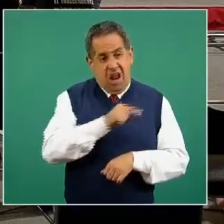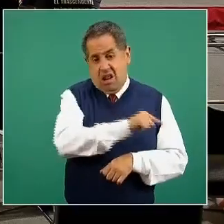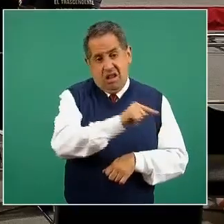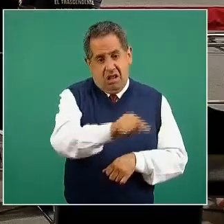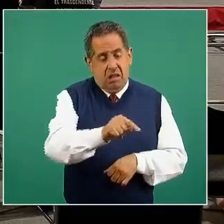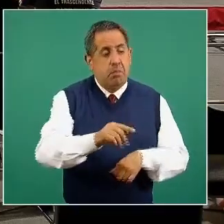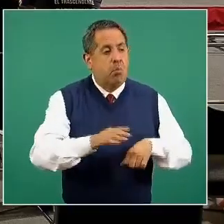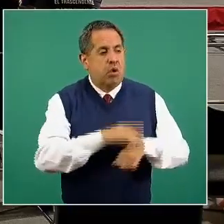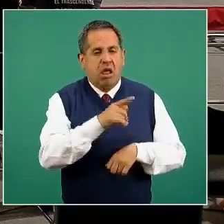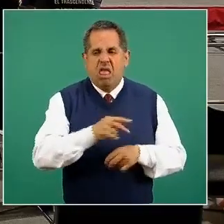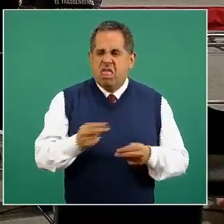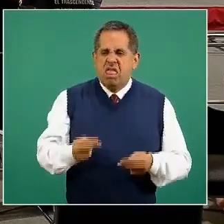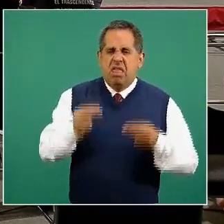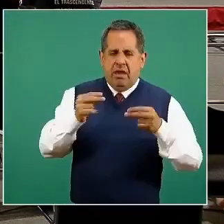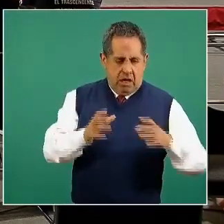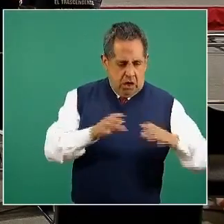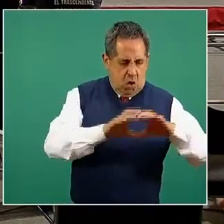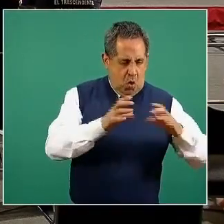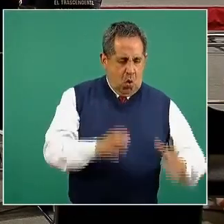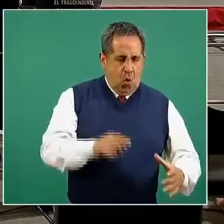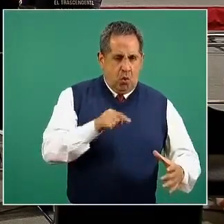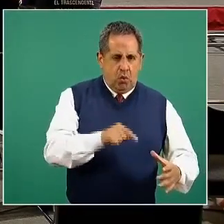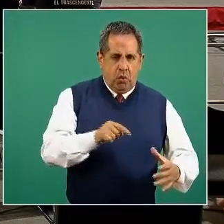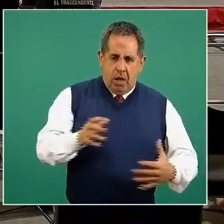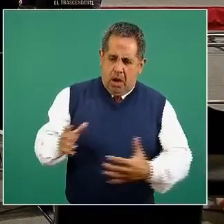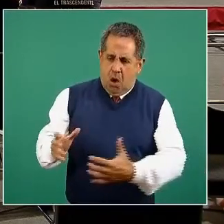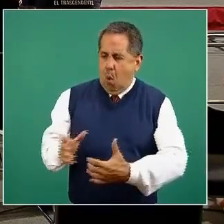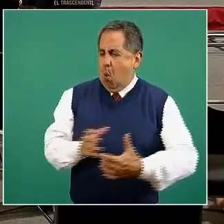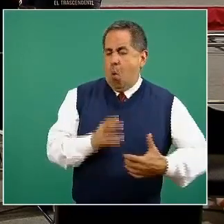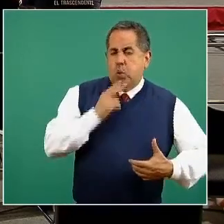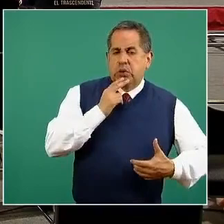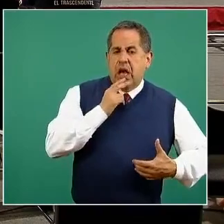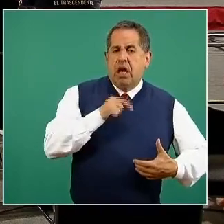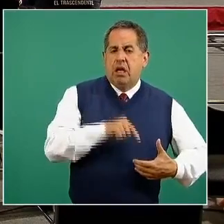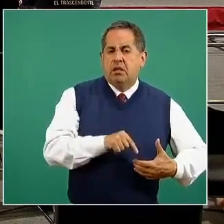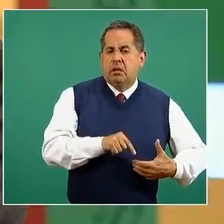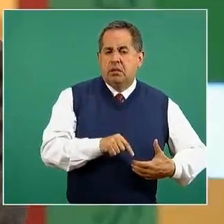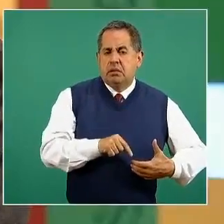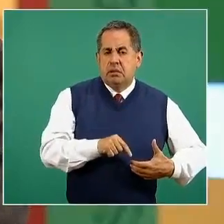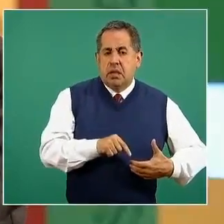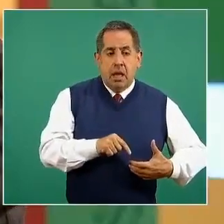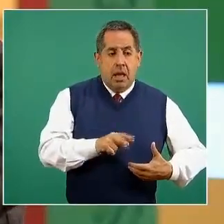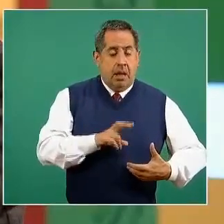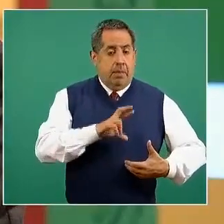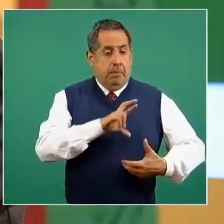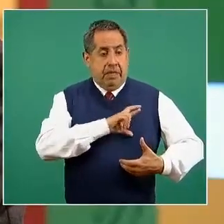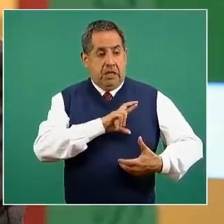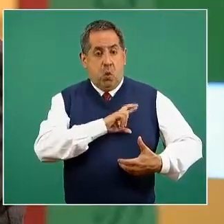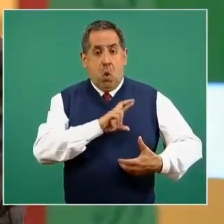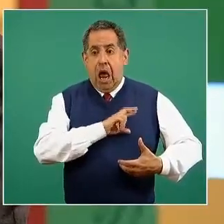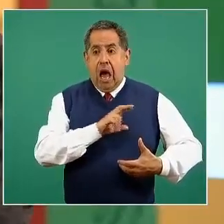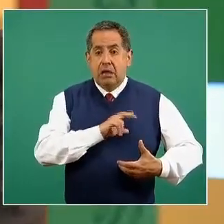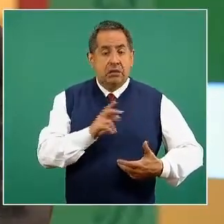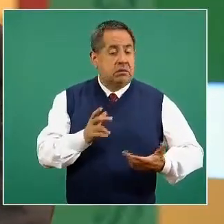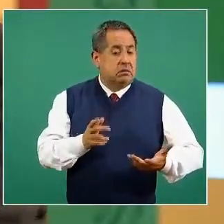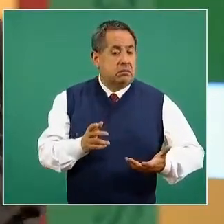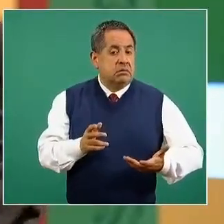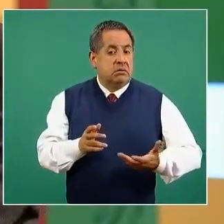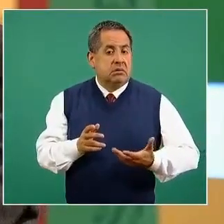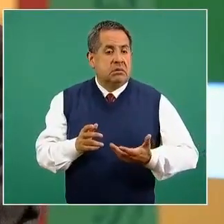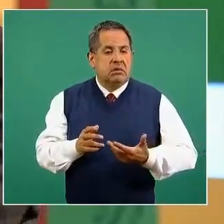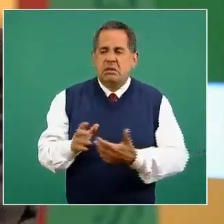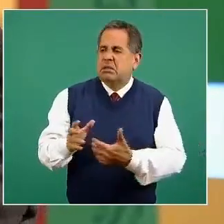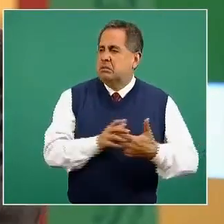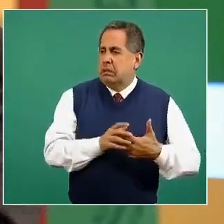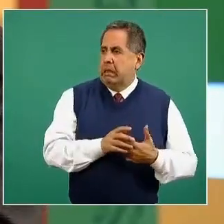que reutilizan los tanques, los acaparan, y son personas particulares, no son entidades comerciales, que